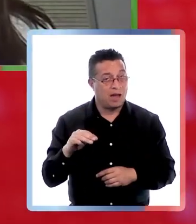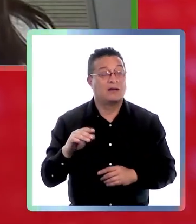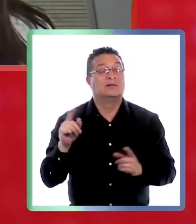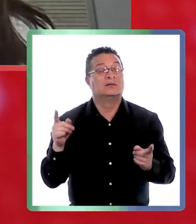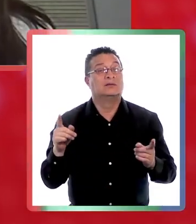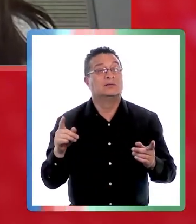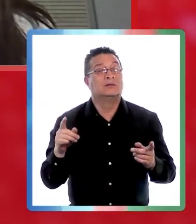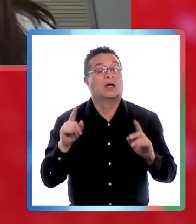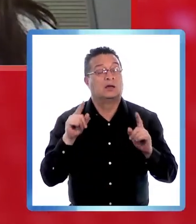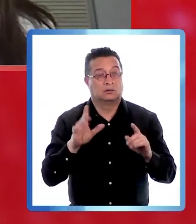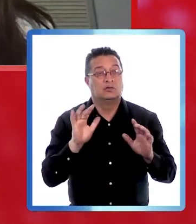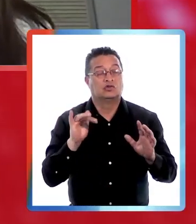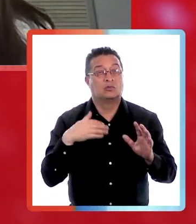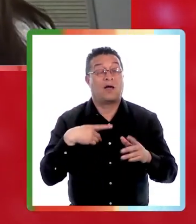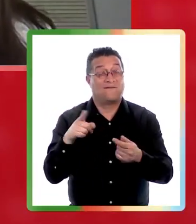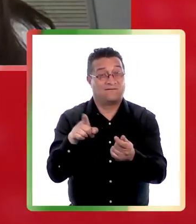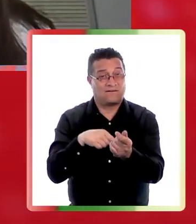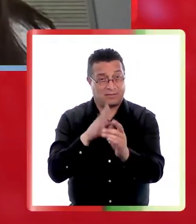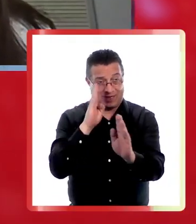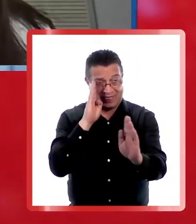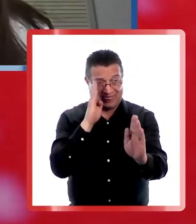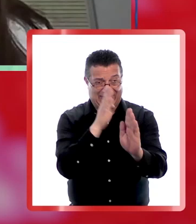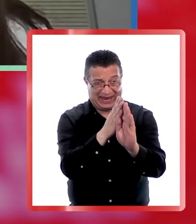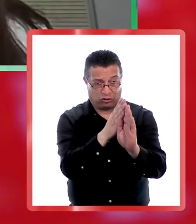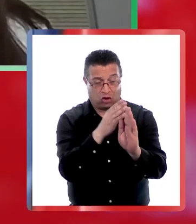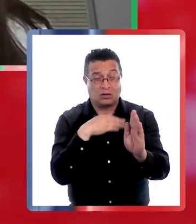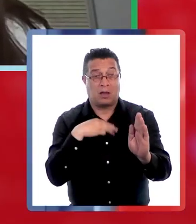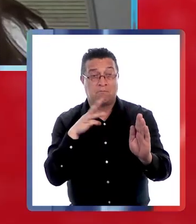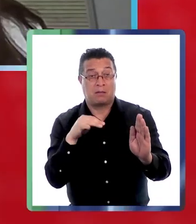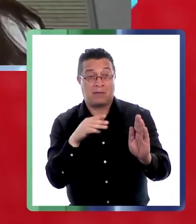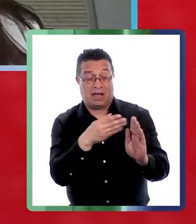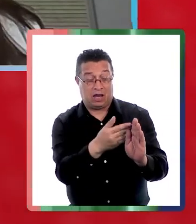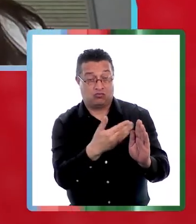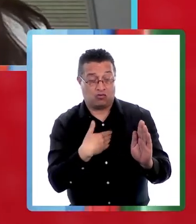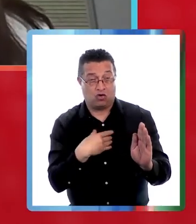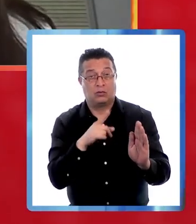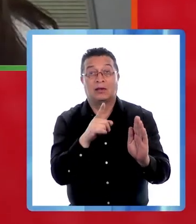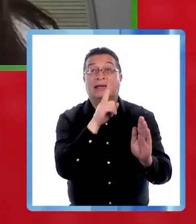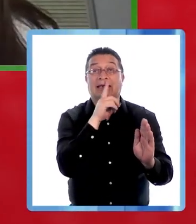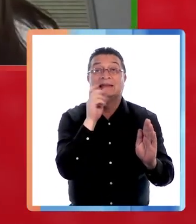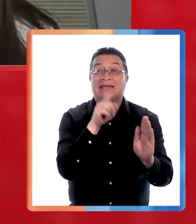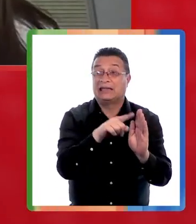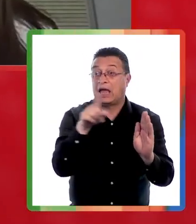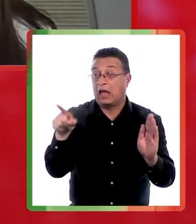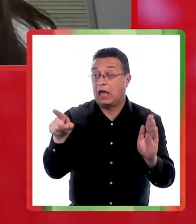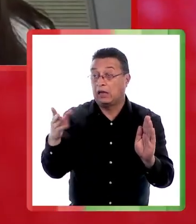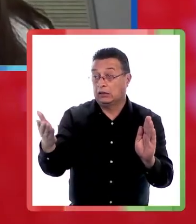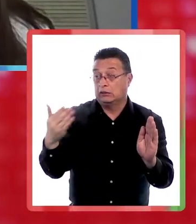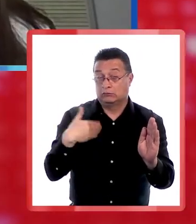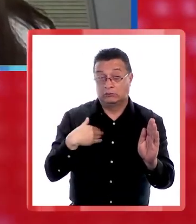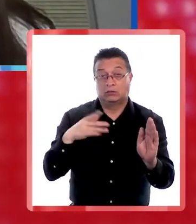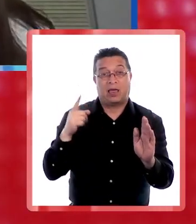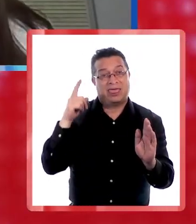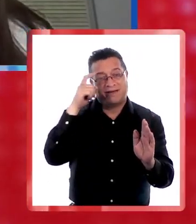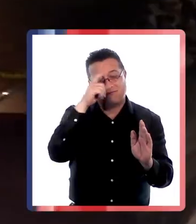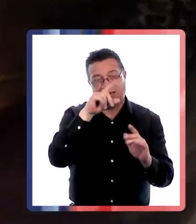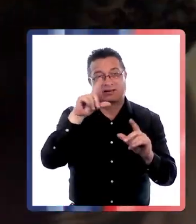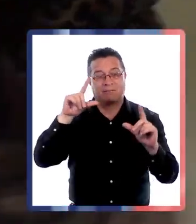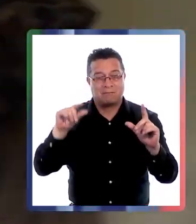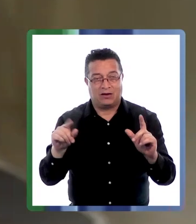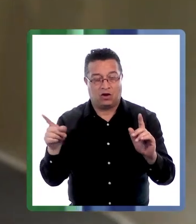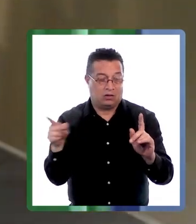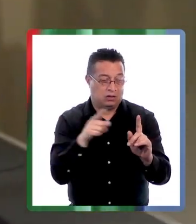Pierde fuerza en la medida en que uno se aleja de lo que son los familiares directos. Así los que tienen más peso como factor de riesgo